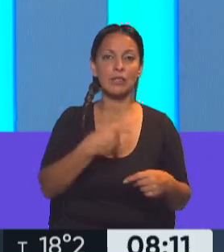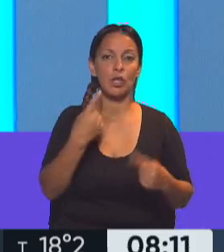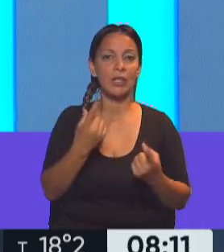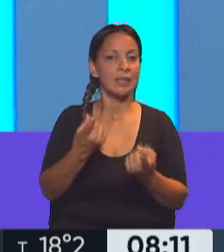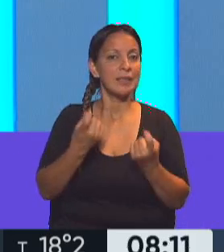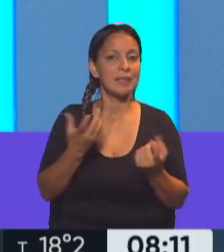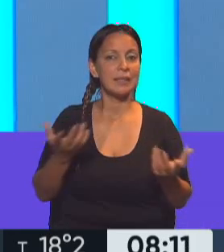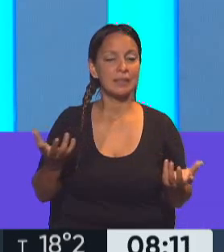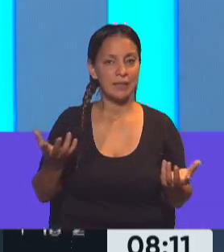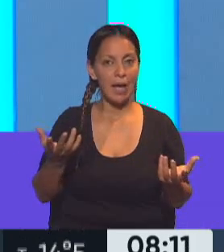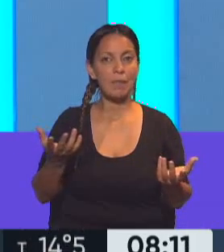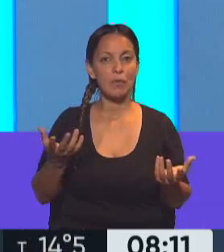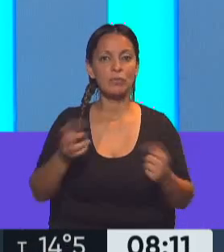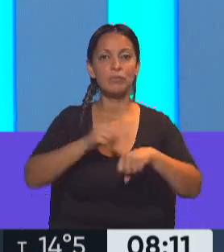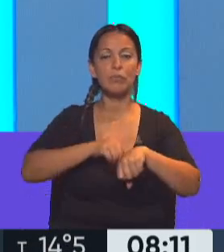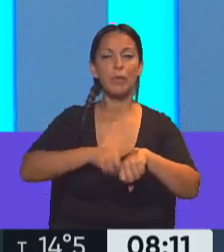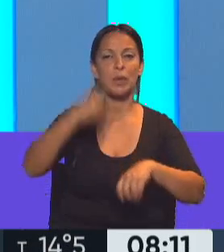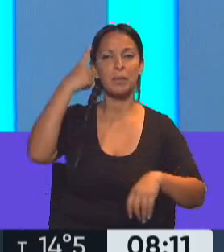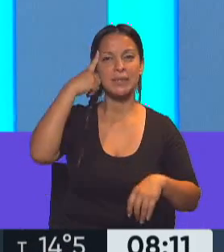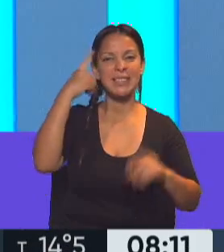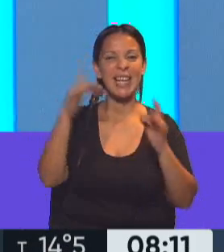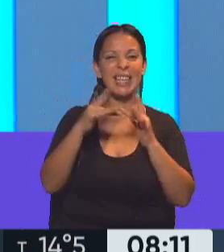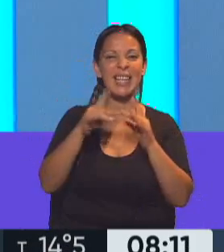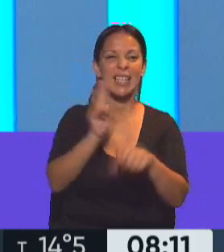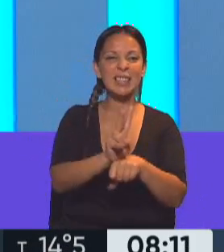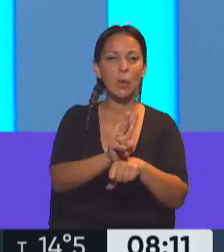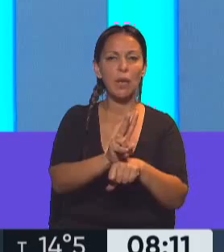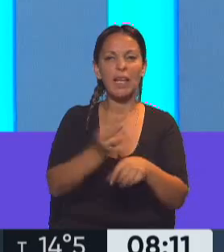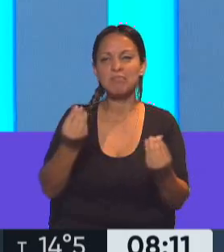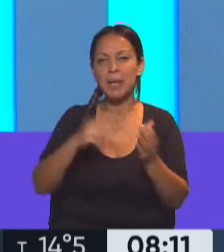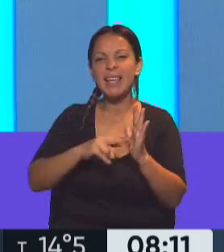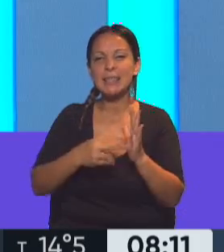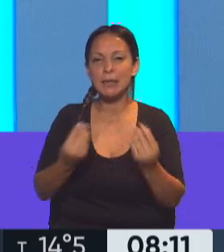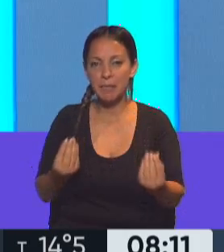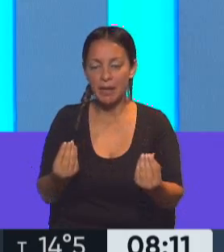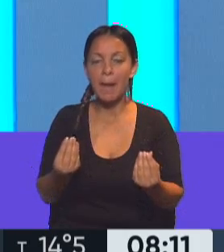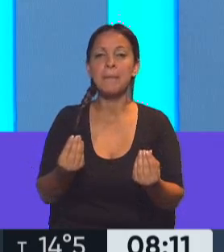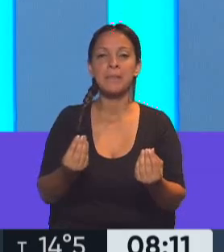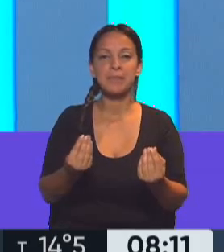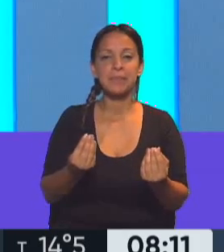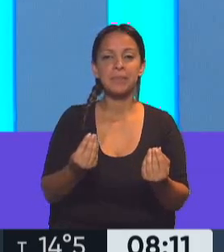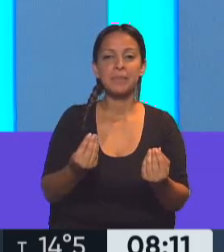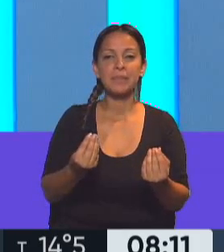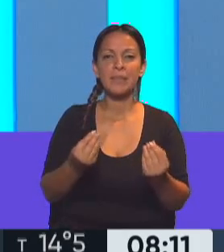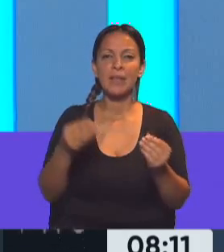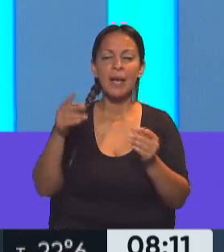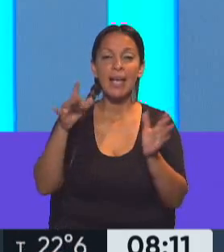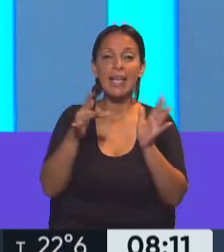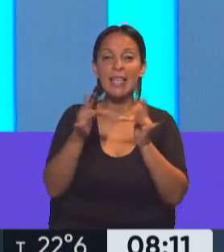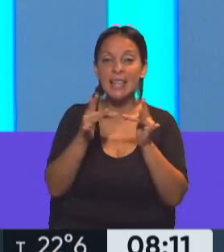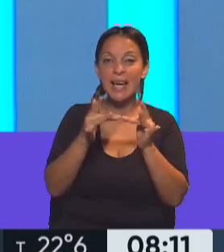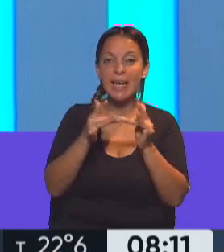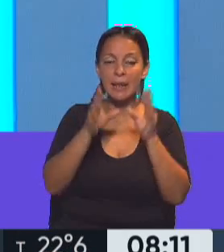a la hora de pensar en una Internet segura. ¿Qué es pensar en una Internet segura? Fundamentalmente orientada en las